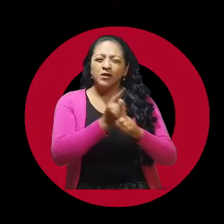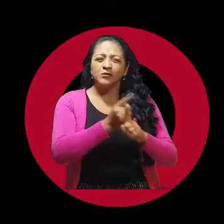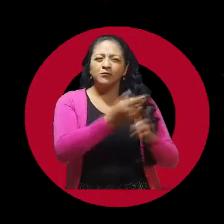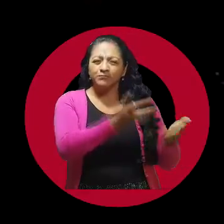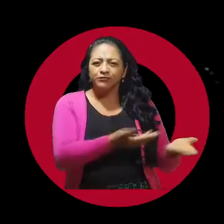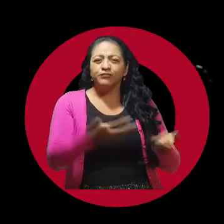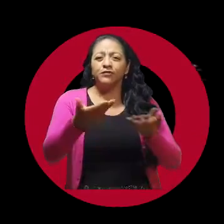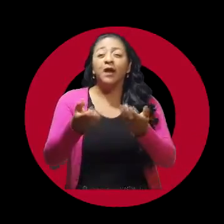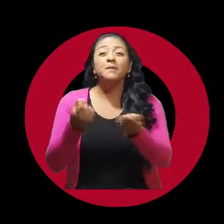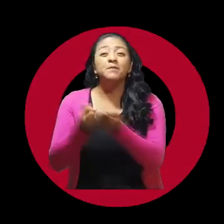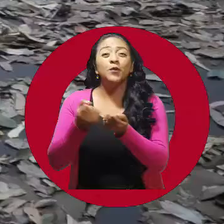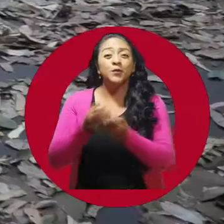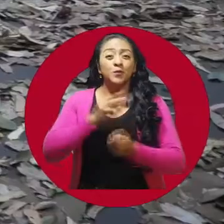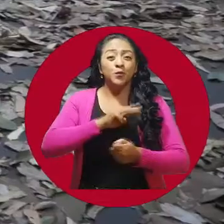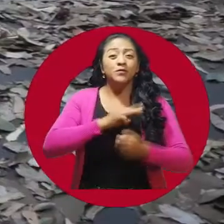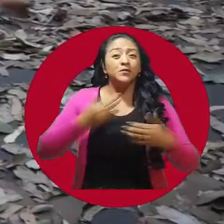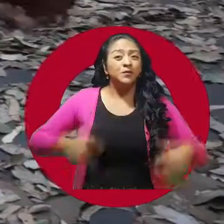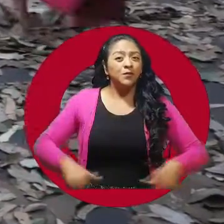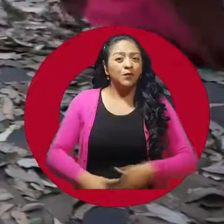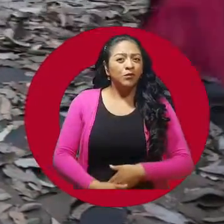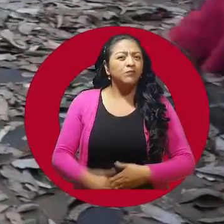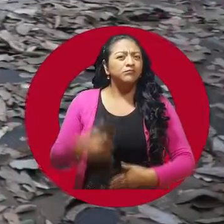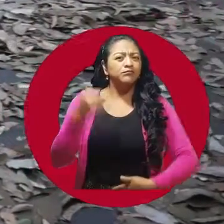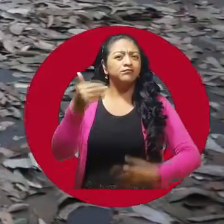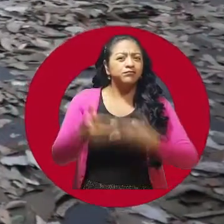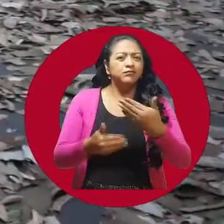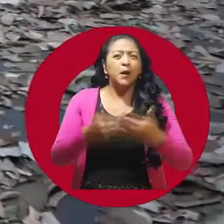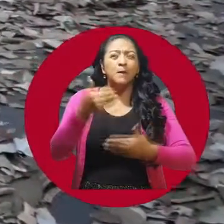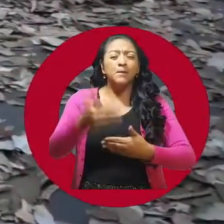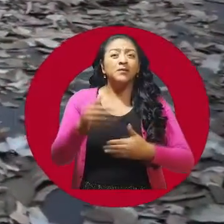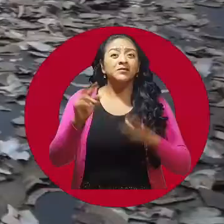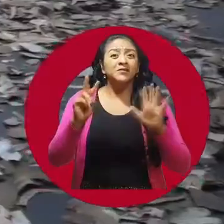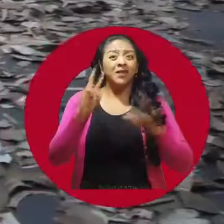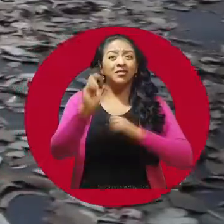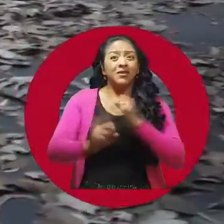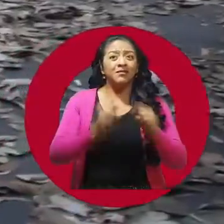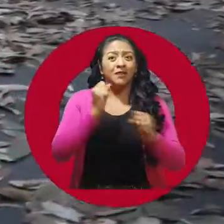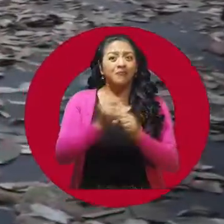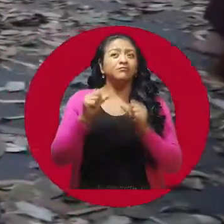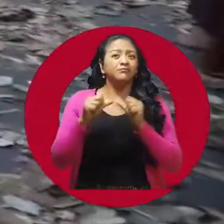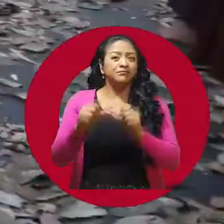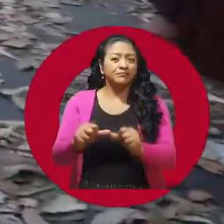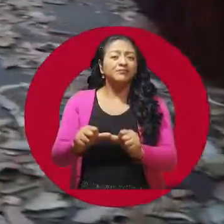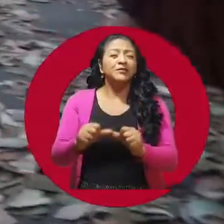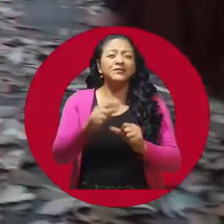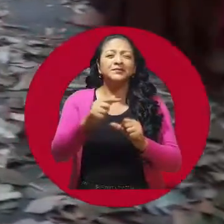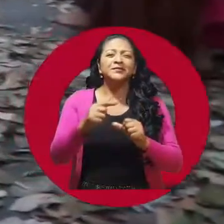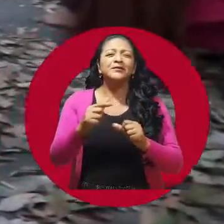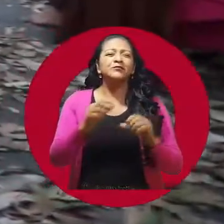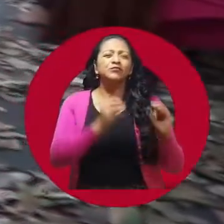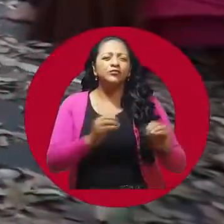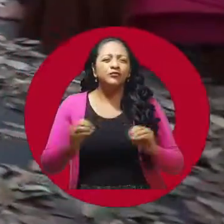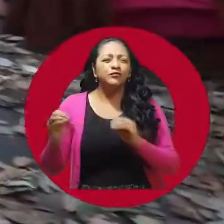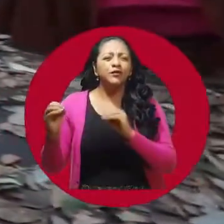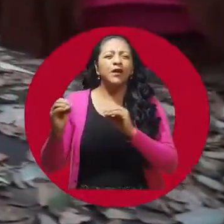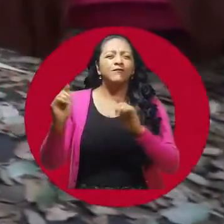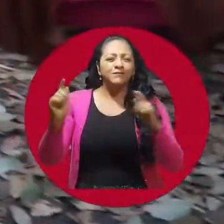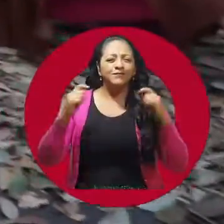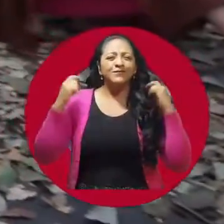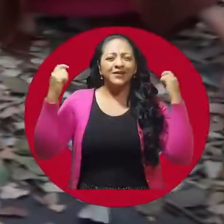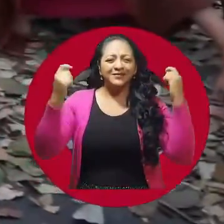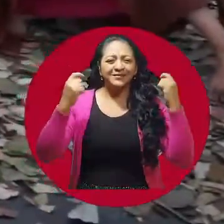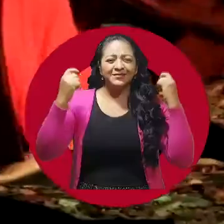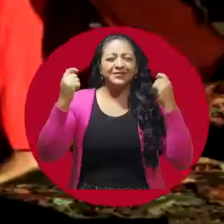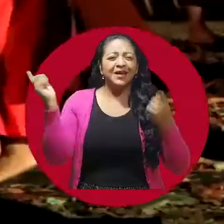al municipio de Otavalo. El proceso de este grupo tiene más de 7 años. Son fruto de talleres de artes municipales. Aquí aprendieron y posteriormente con